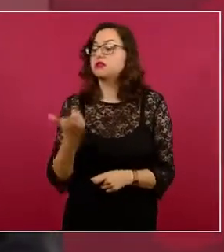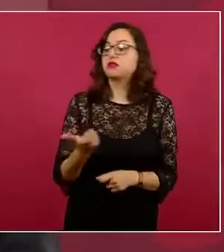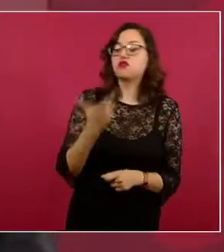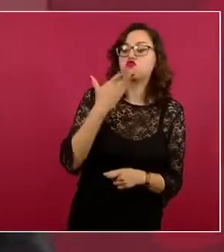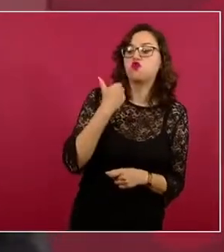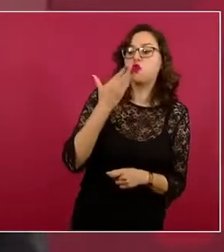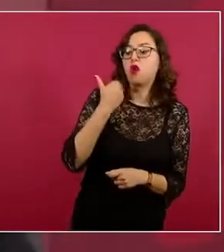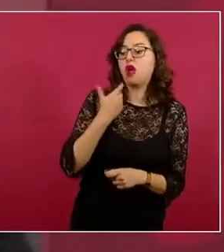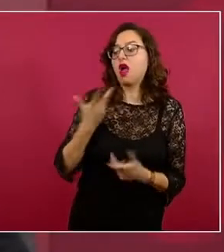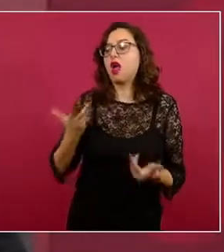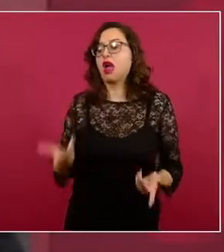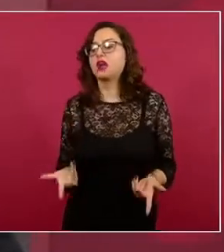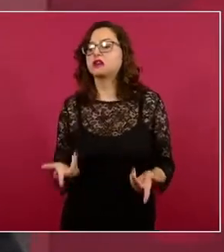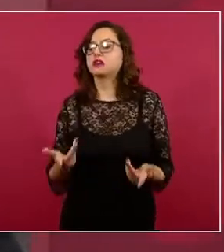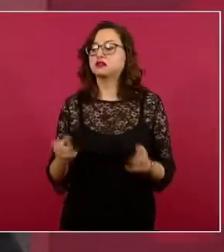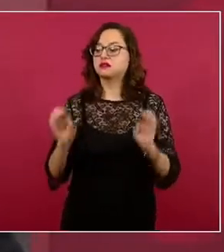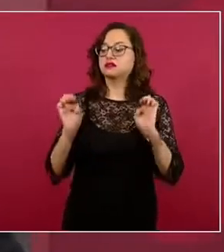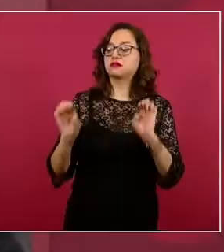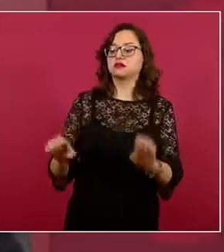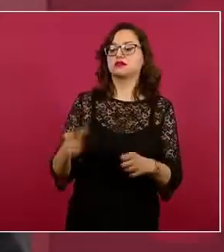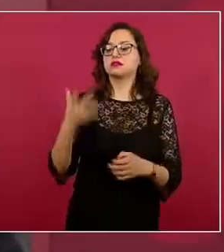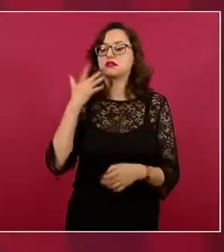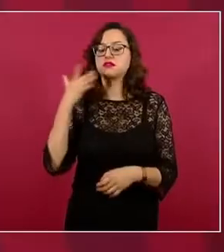y la Cheyenne, apá.